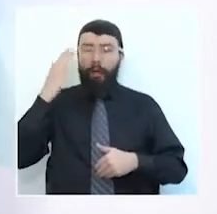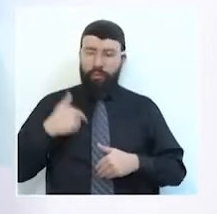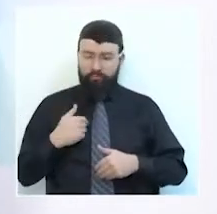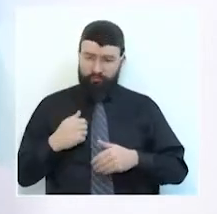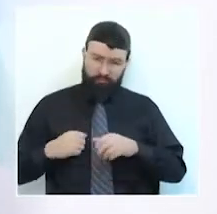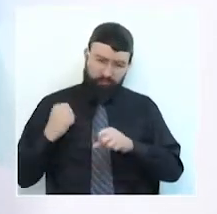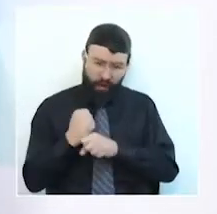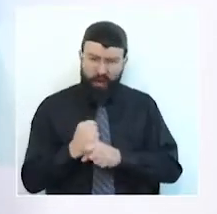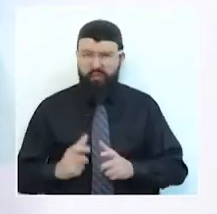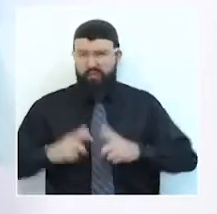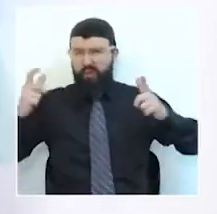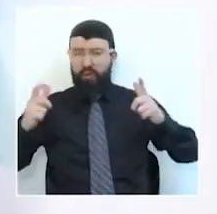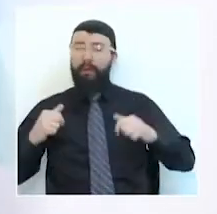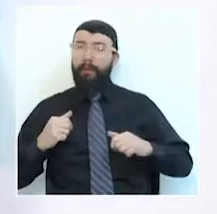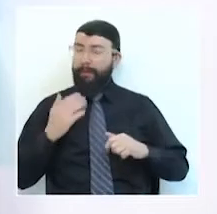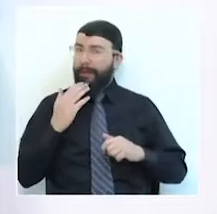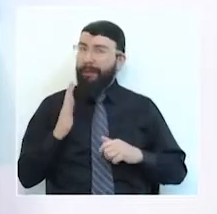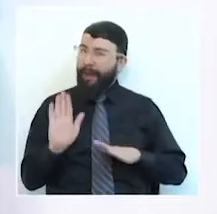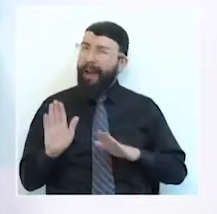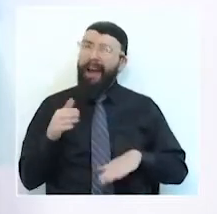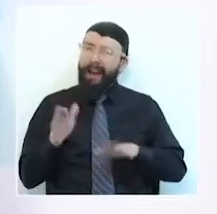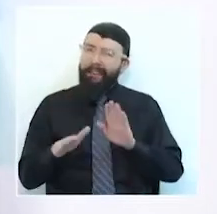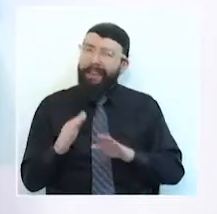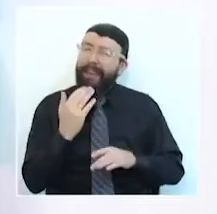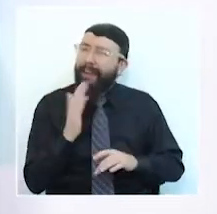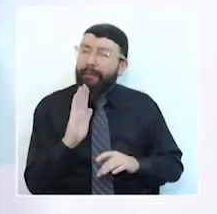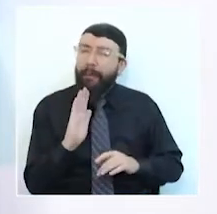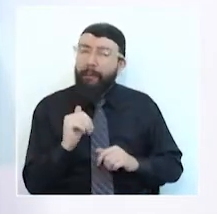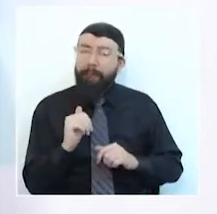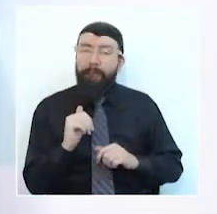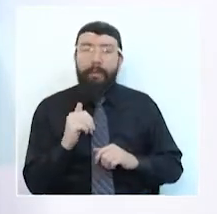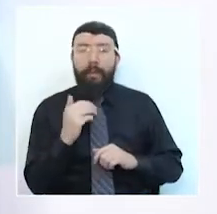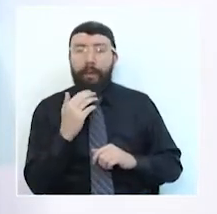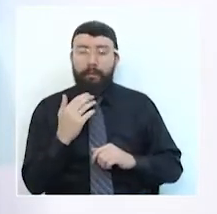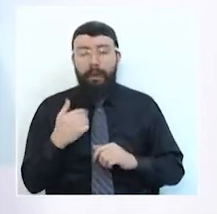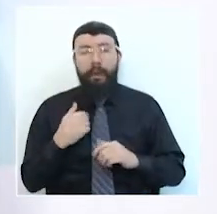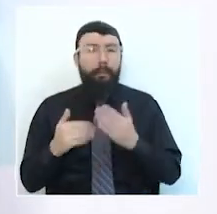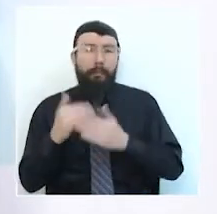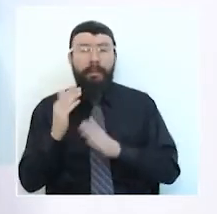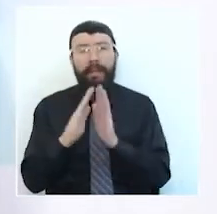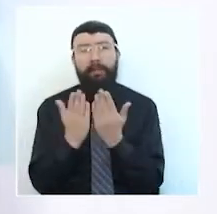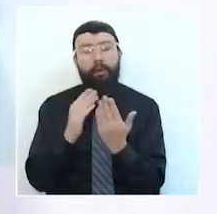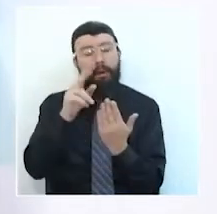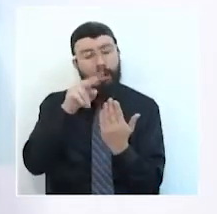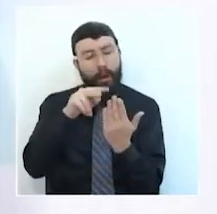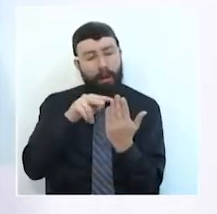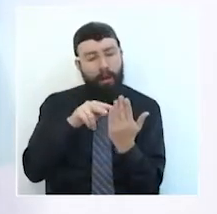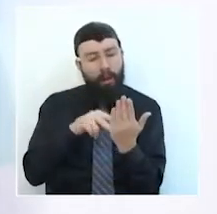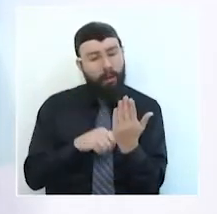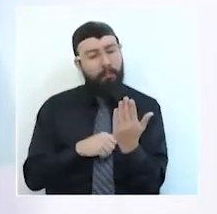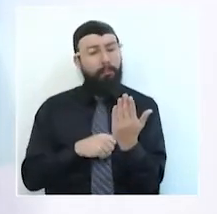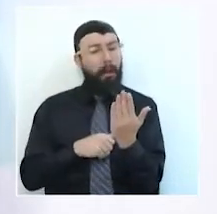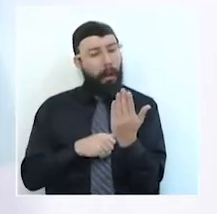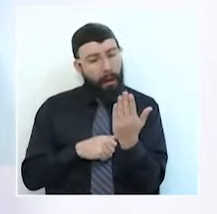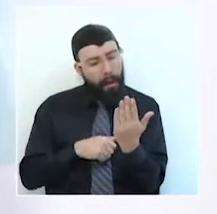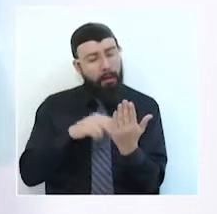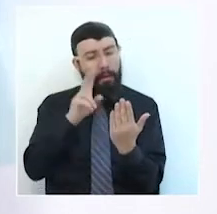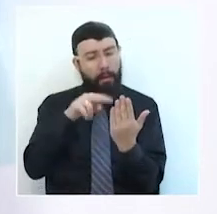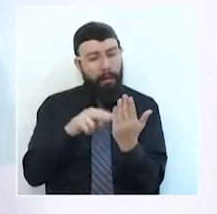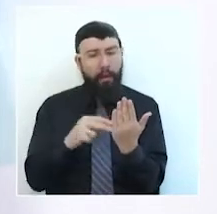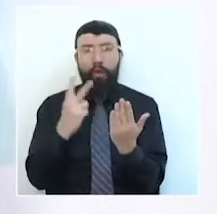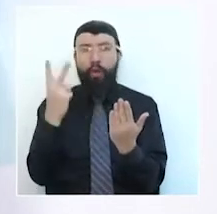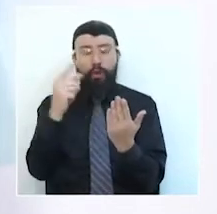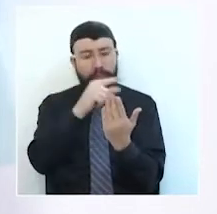no sé si os ha pasado los televidentes que se empiezan a leer un libro y al cabo de dos párrafos